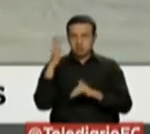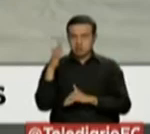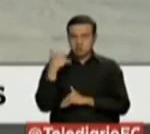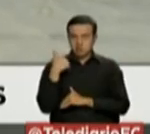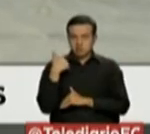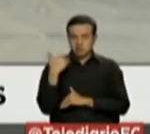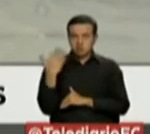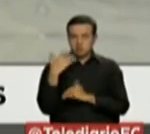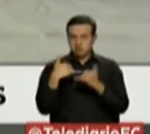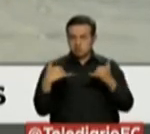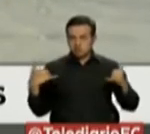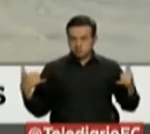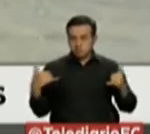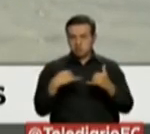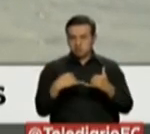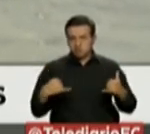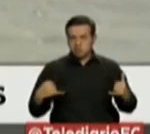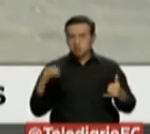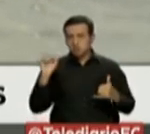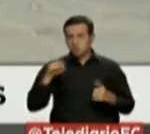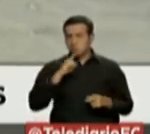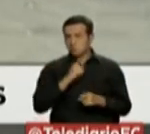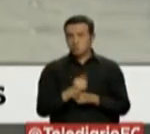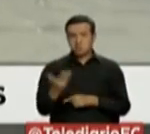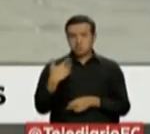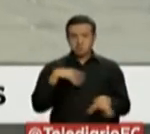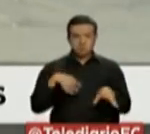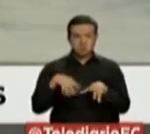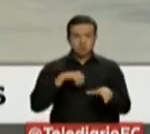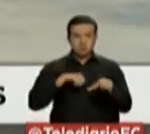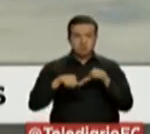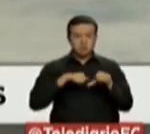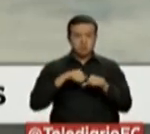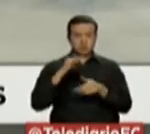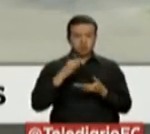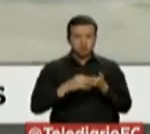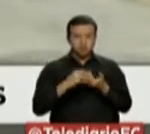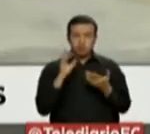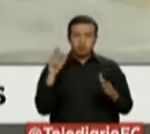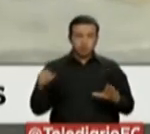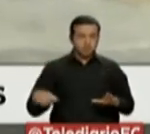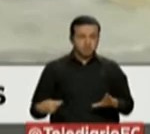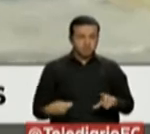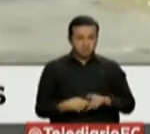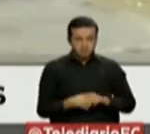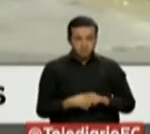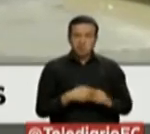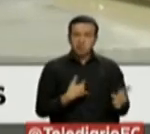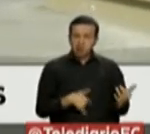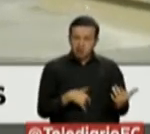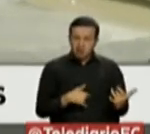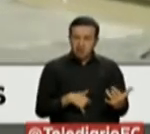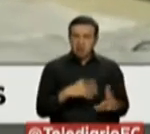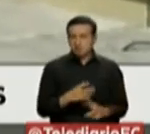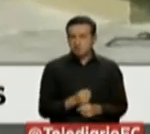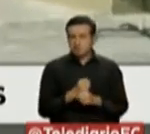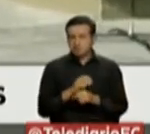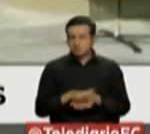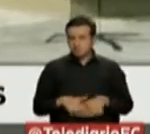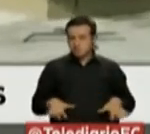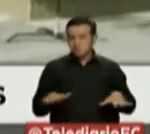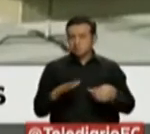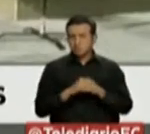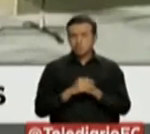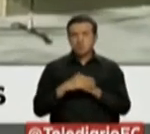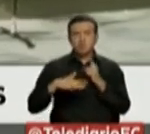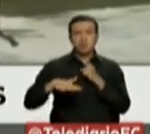ahí un sistema de cableado donde pueden venir, coordinan con la administración zonal, se conectan y pueden dar sus conciertos de forma segura.